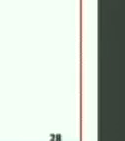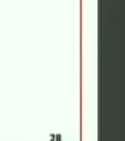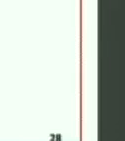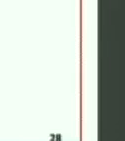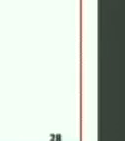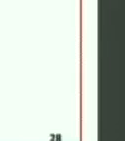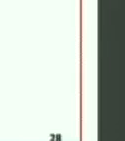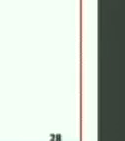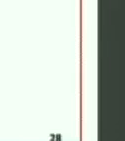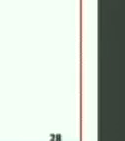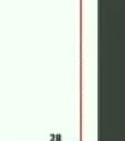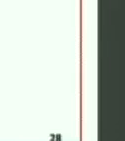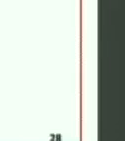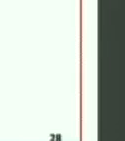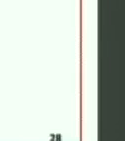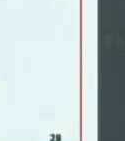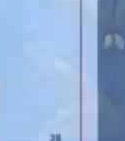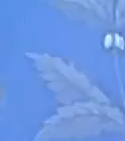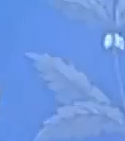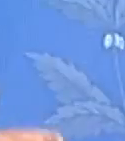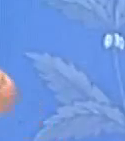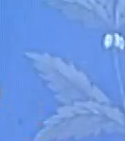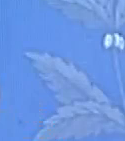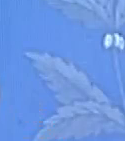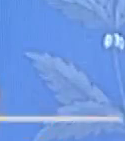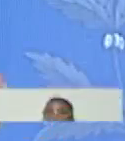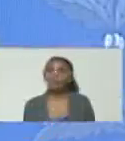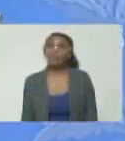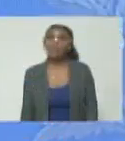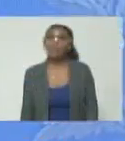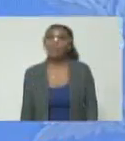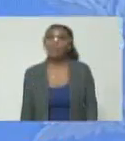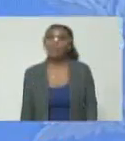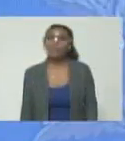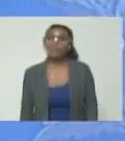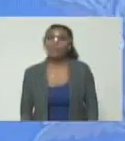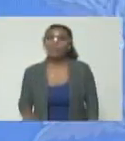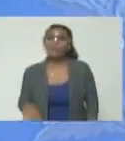Listo, me vas avisando, le dice el señor Freddy Guevara.